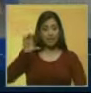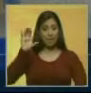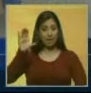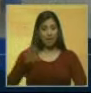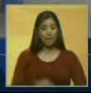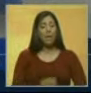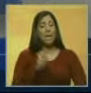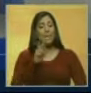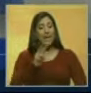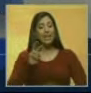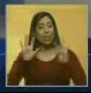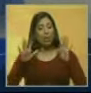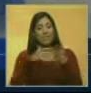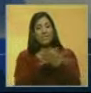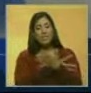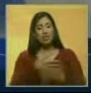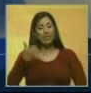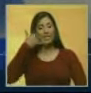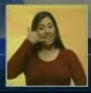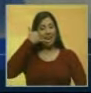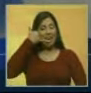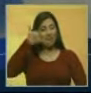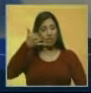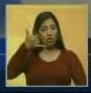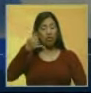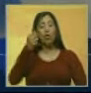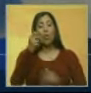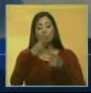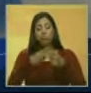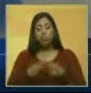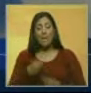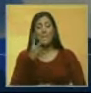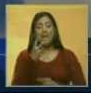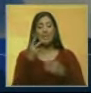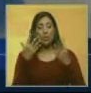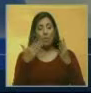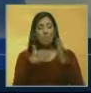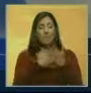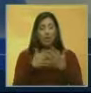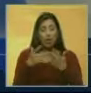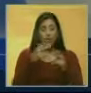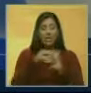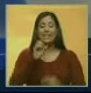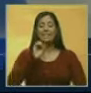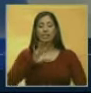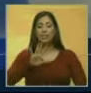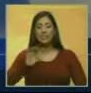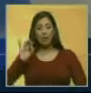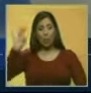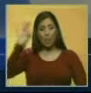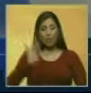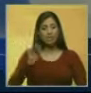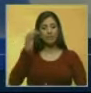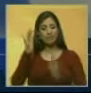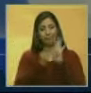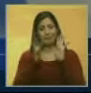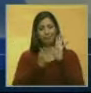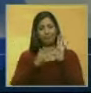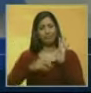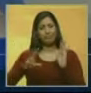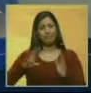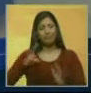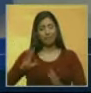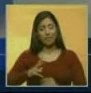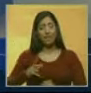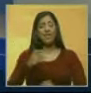país. 29 millones de teléfonos encendidos. De esos 29 millones, el 55% son inteligentes.